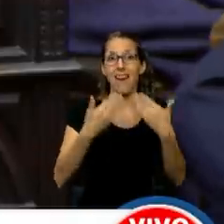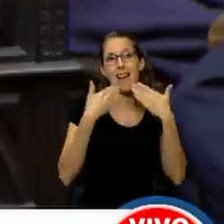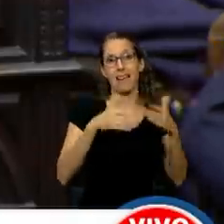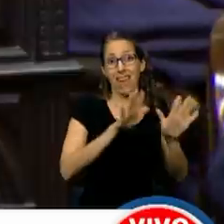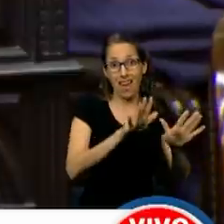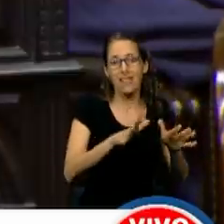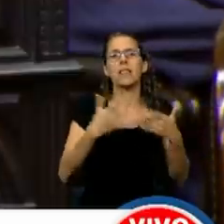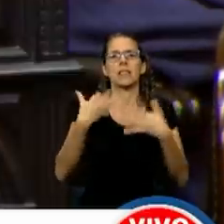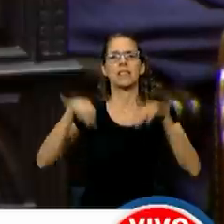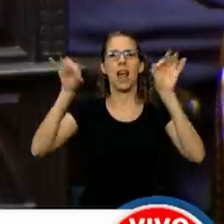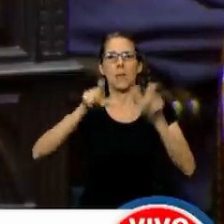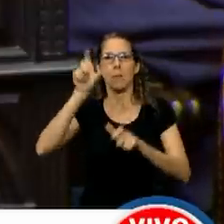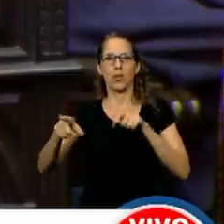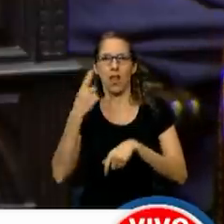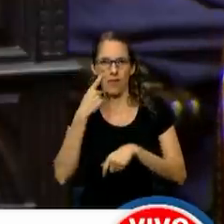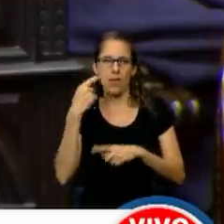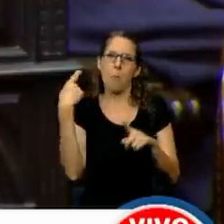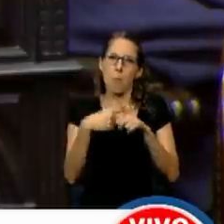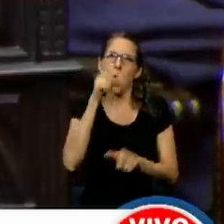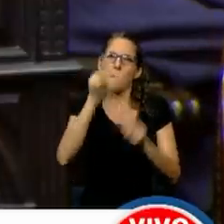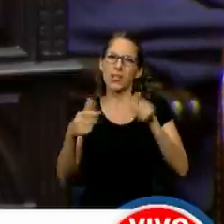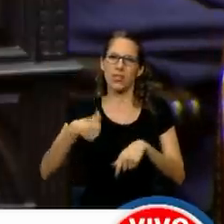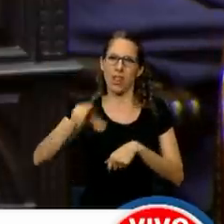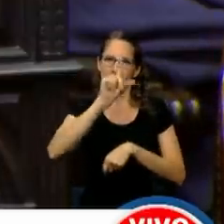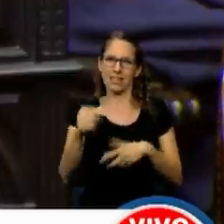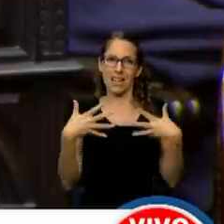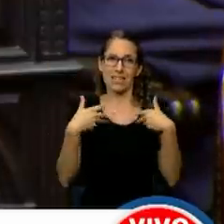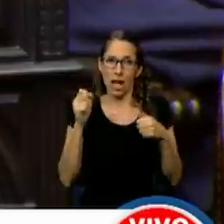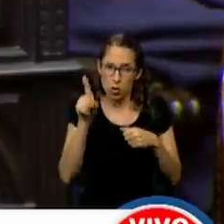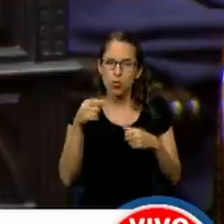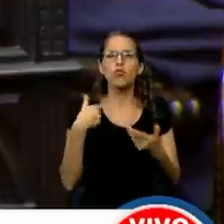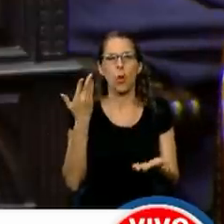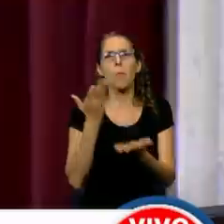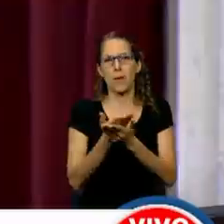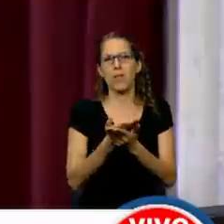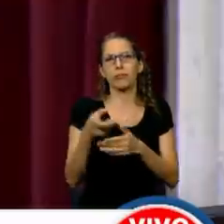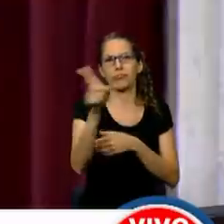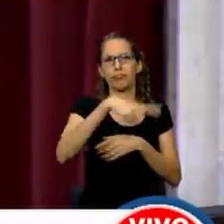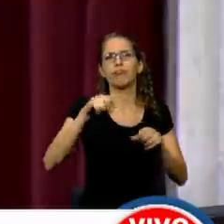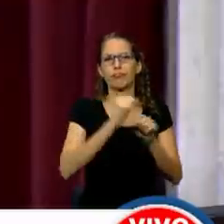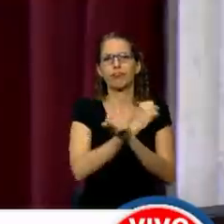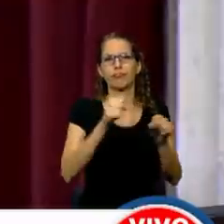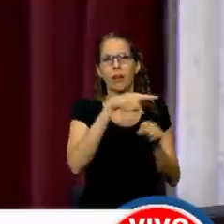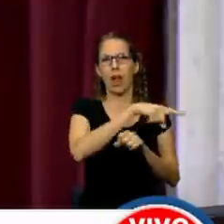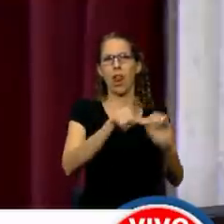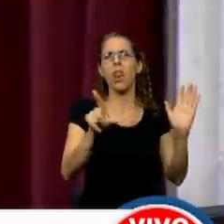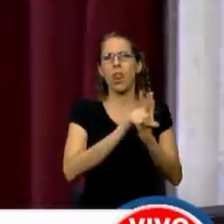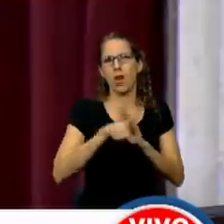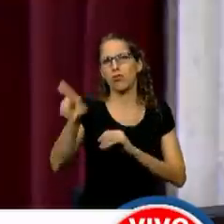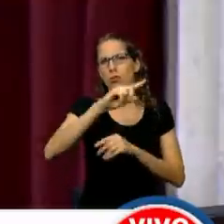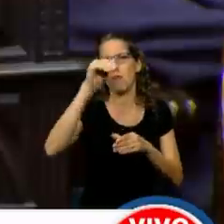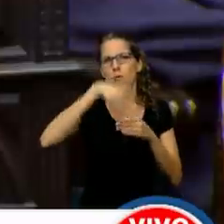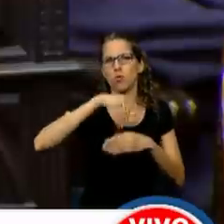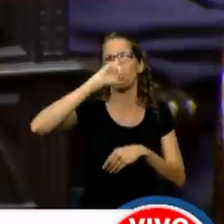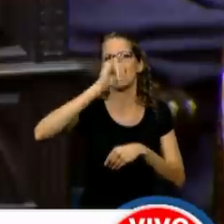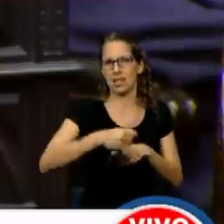por la salud de todos los argentinos pido que esta ley nos acompañen con el voto positivo